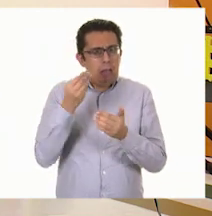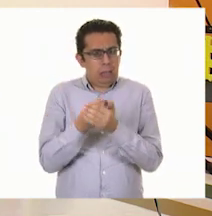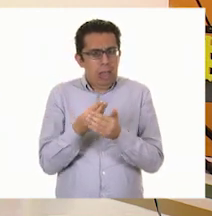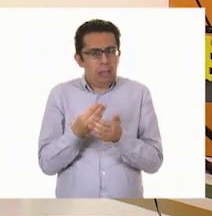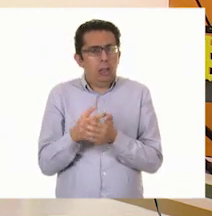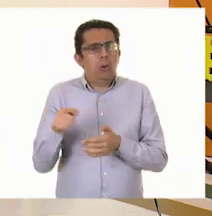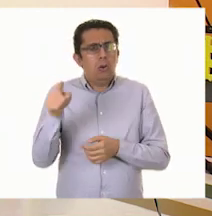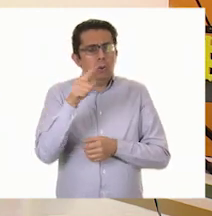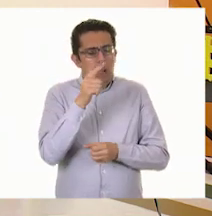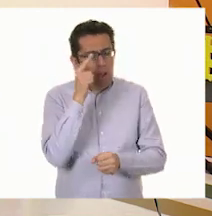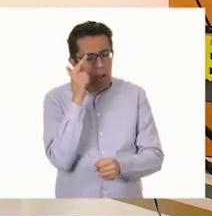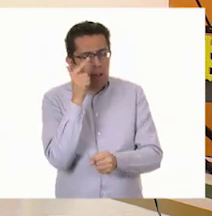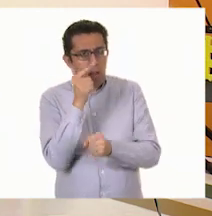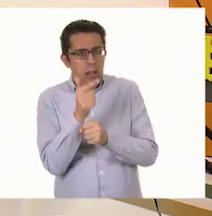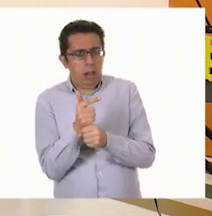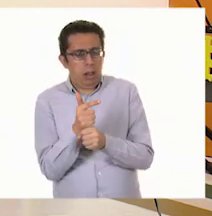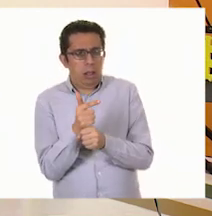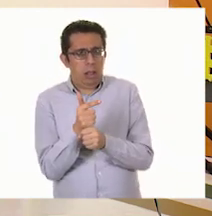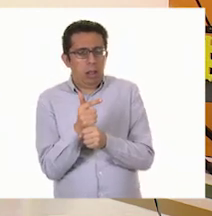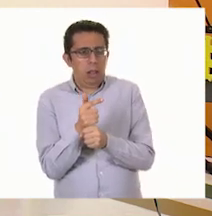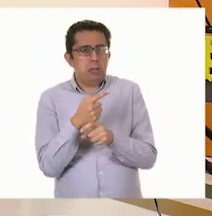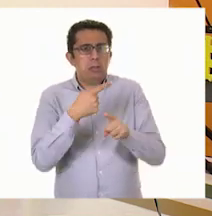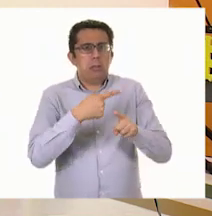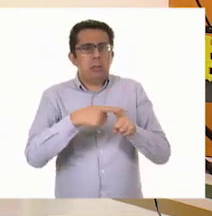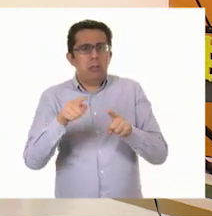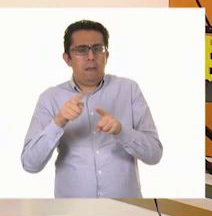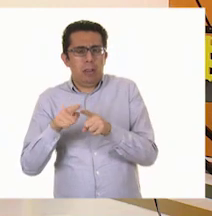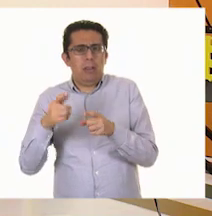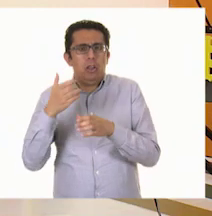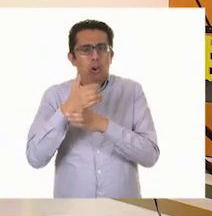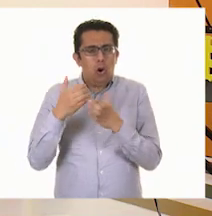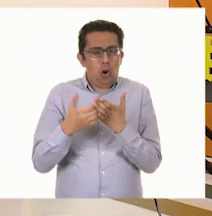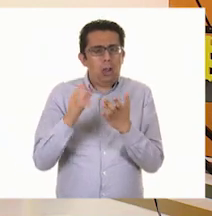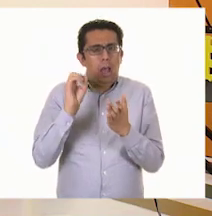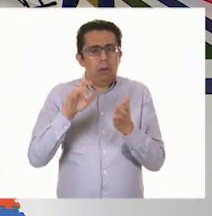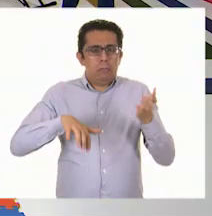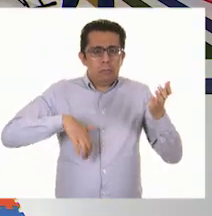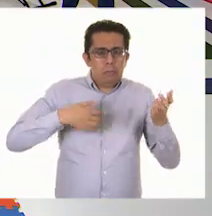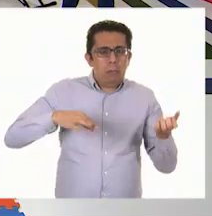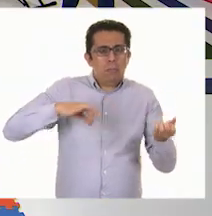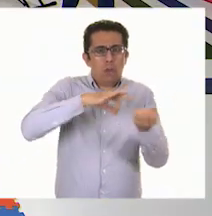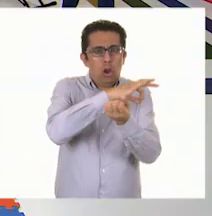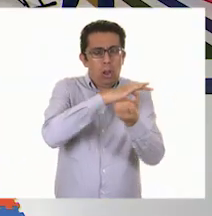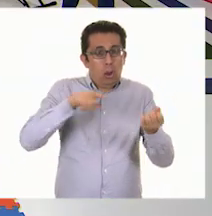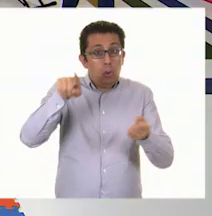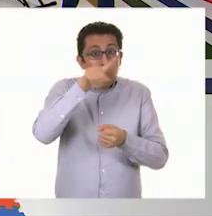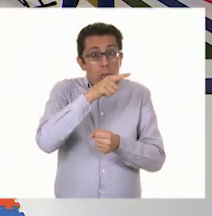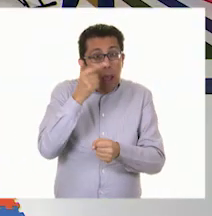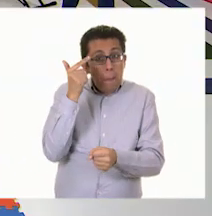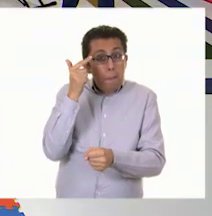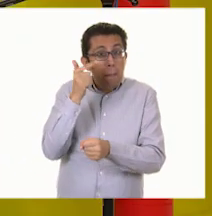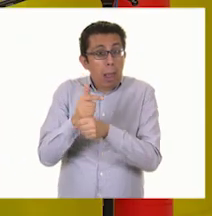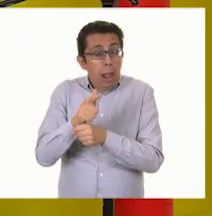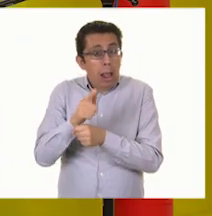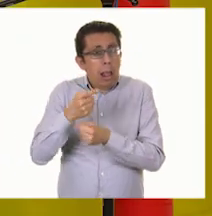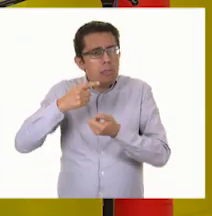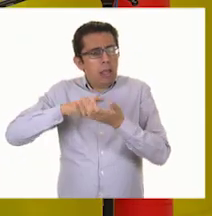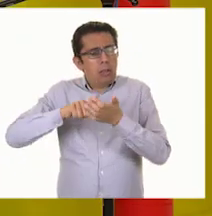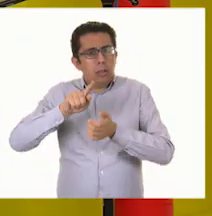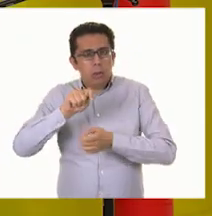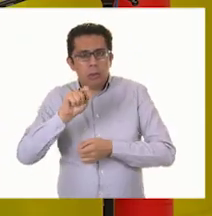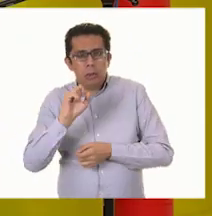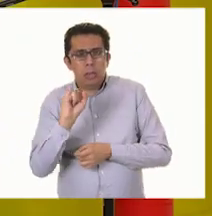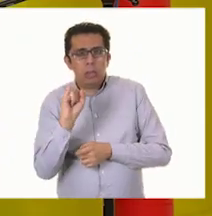identificar el timbre de algún instrumento u objeto? ¿Ustedes qué dicen? ¿Qué nos